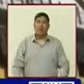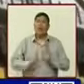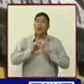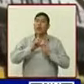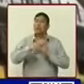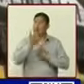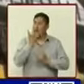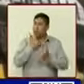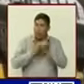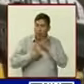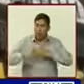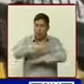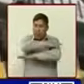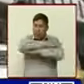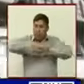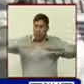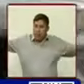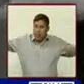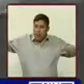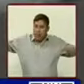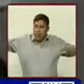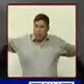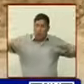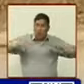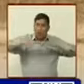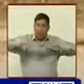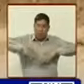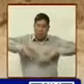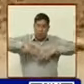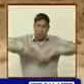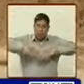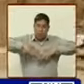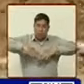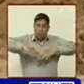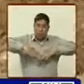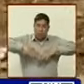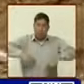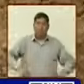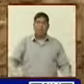Tras el incidente, la plataforma terminó colgando como una hamaca.